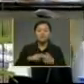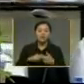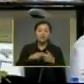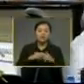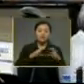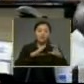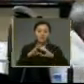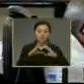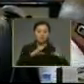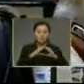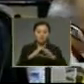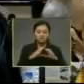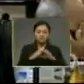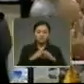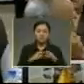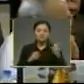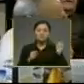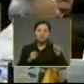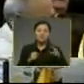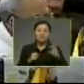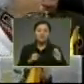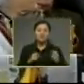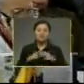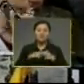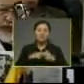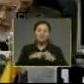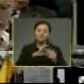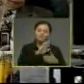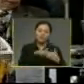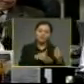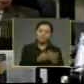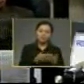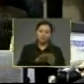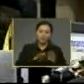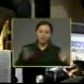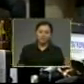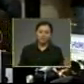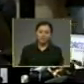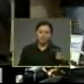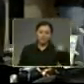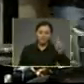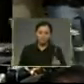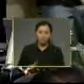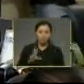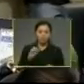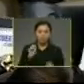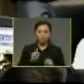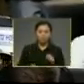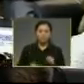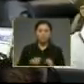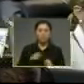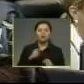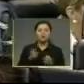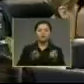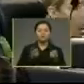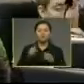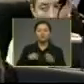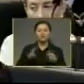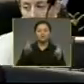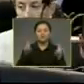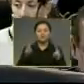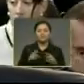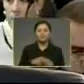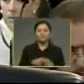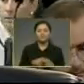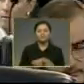debería decirse. Si es relativo a todos, no creo que sea la Mesa 1 la que tiene que manejar este tema. Pero